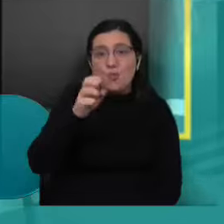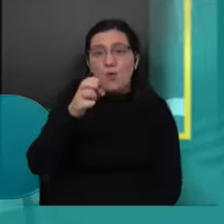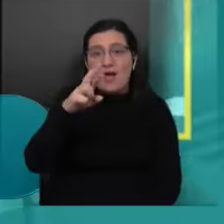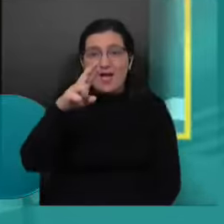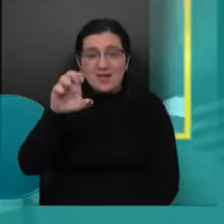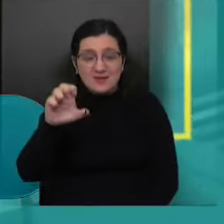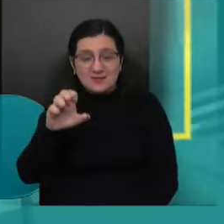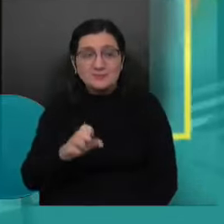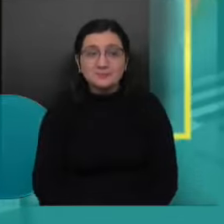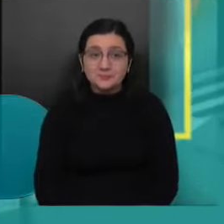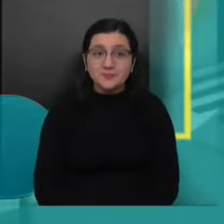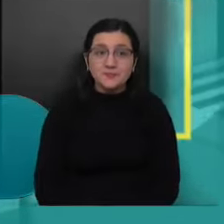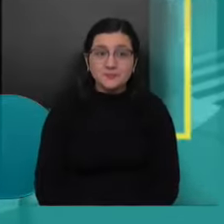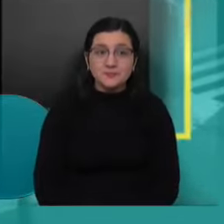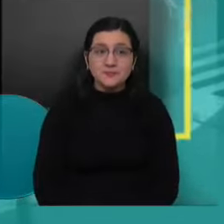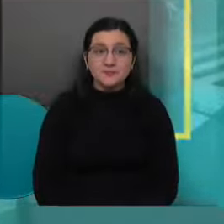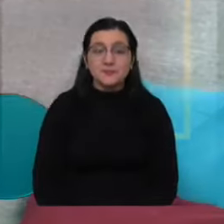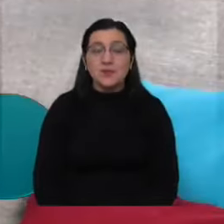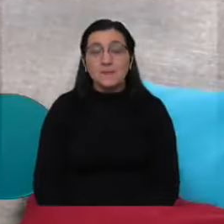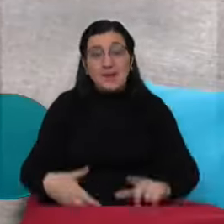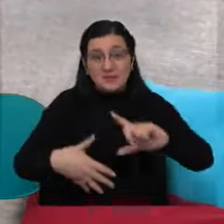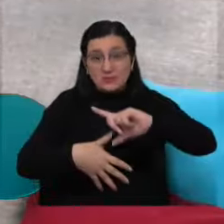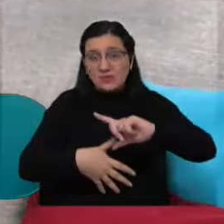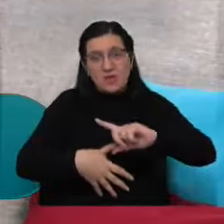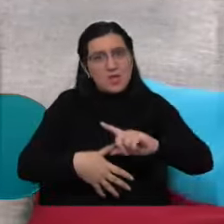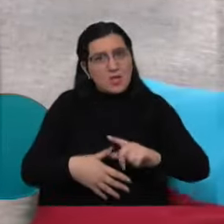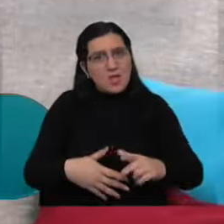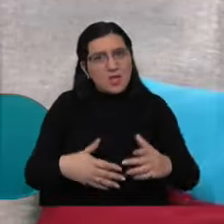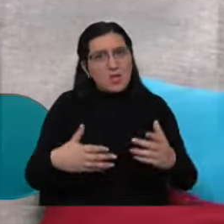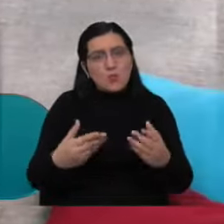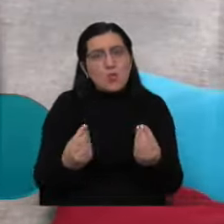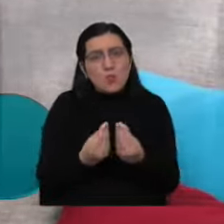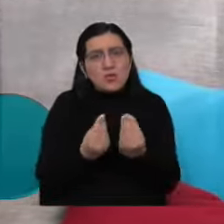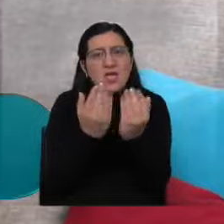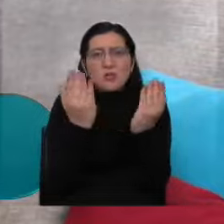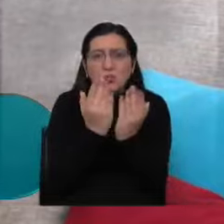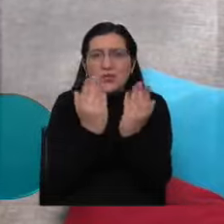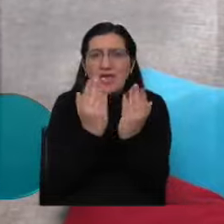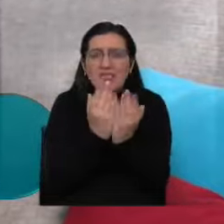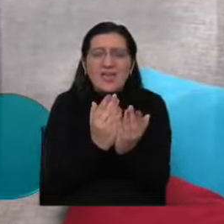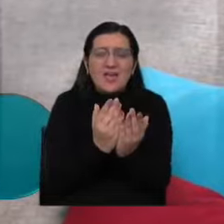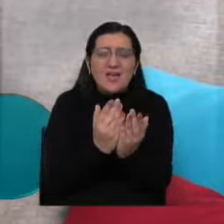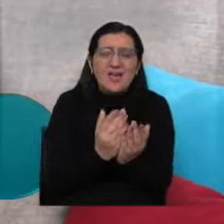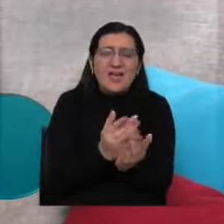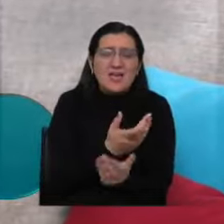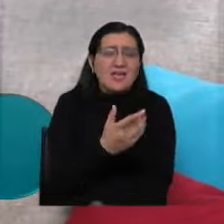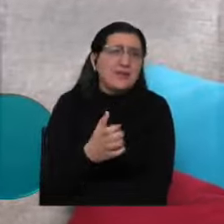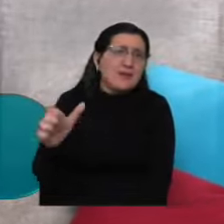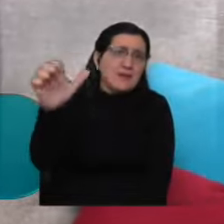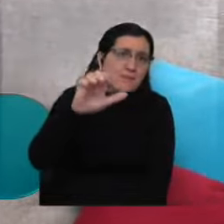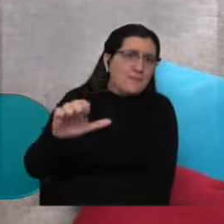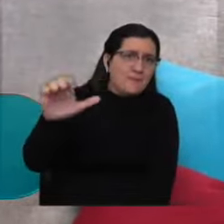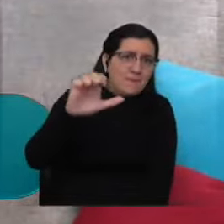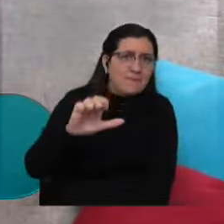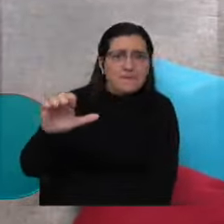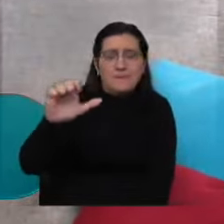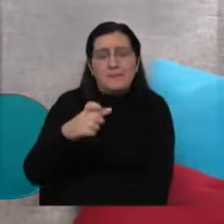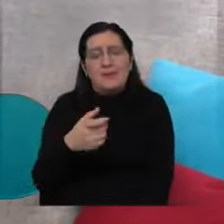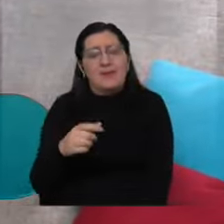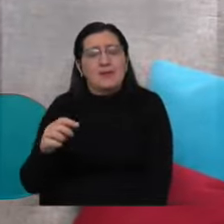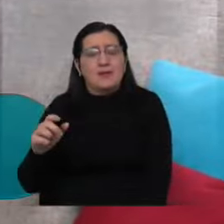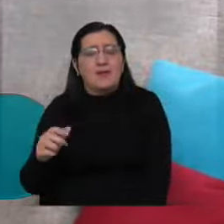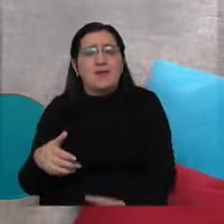tenemos esa perspectiva de lo que es para latinoamérica es mucho más leída y estudiada en el resto de latinoamérica y en España y en Europa también que que muchas